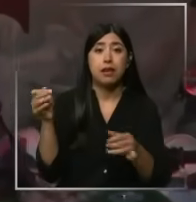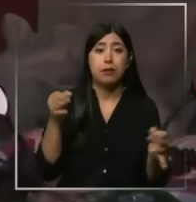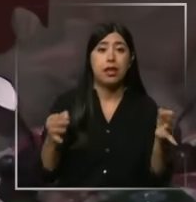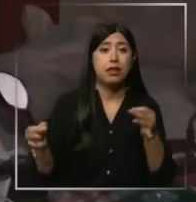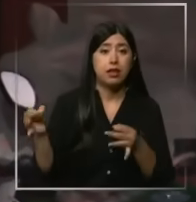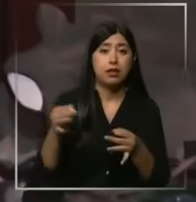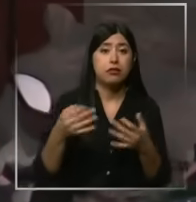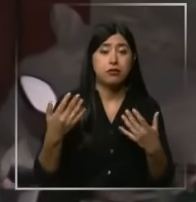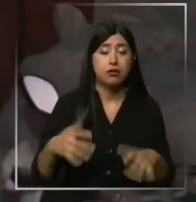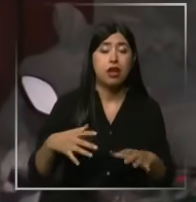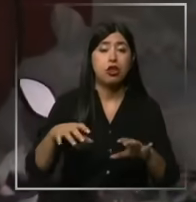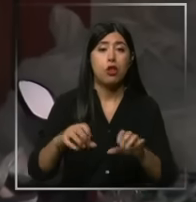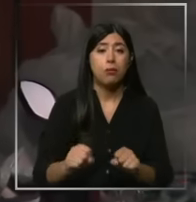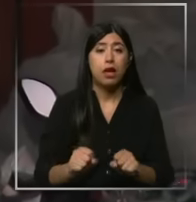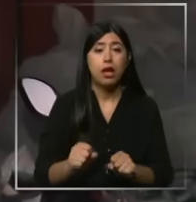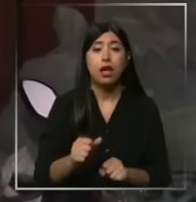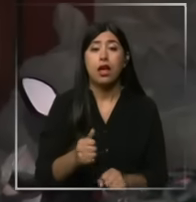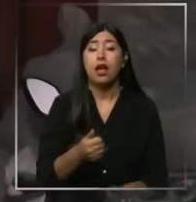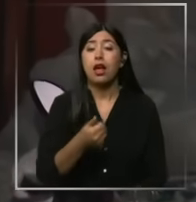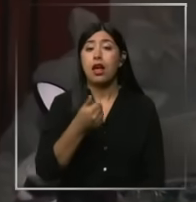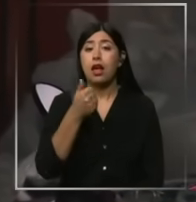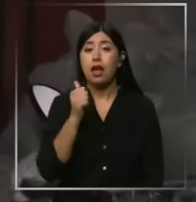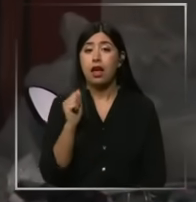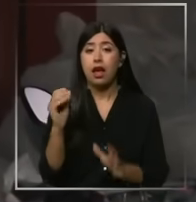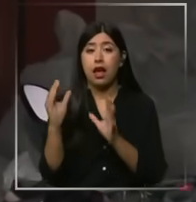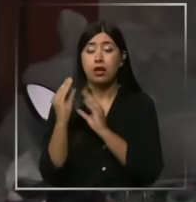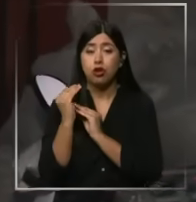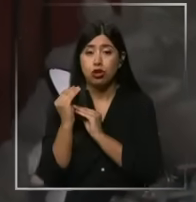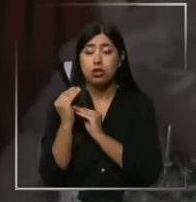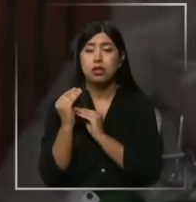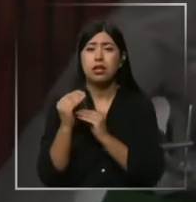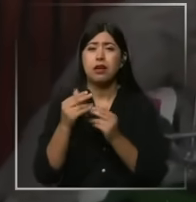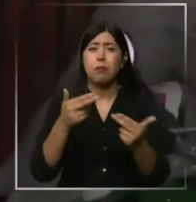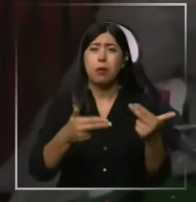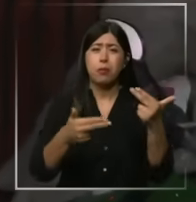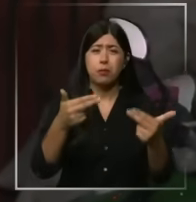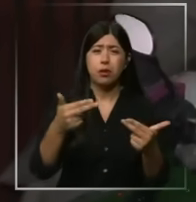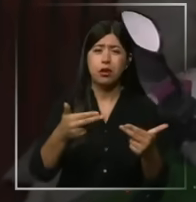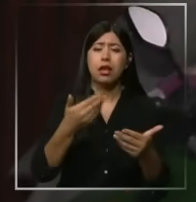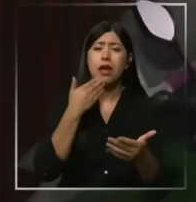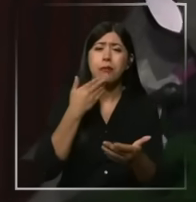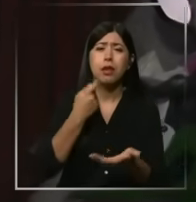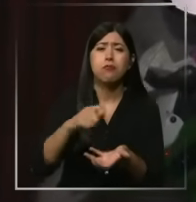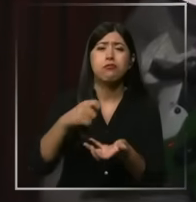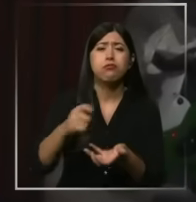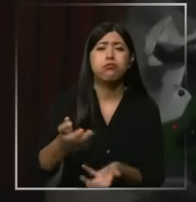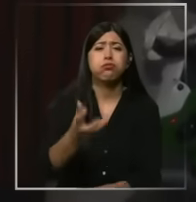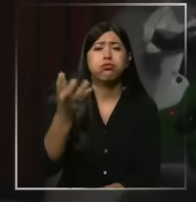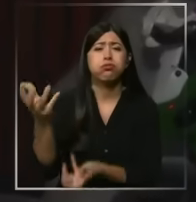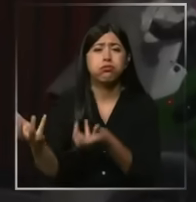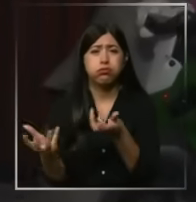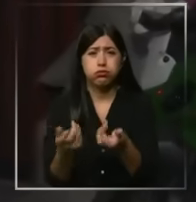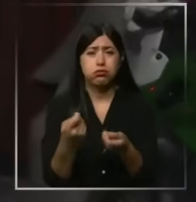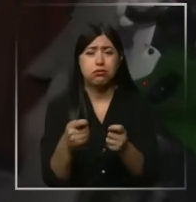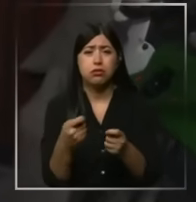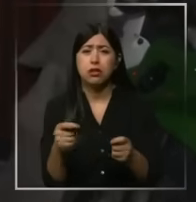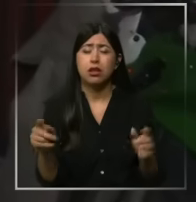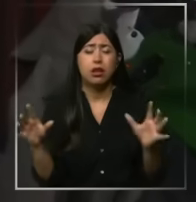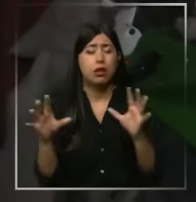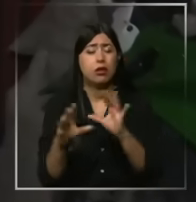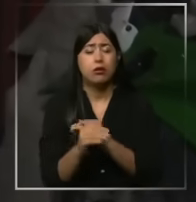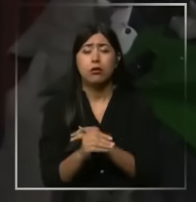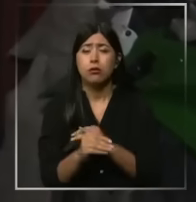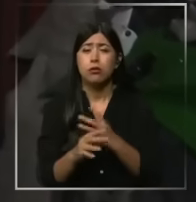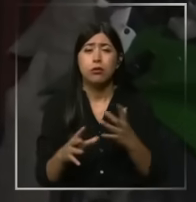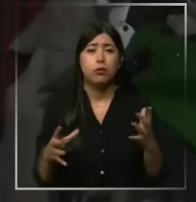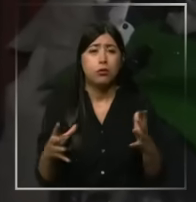vecinos, y en la noche tiroteo, han tratado de incendiar nuevamente los cerros. Y ha sido una noche, pero terrible la